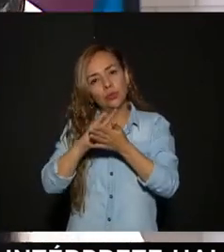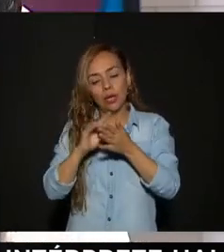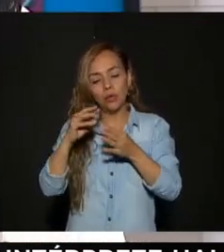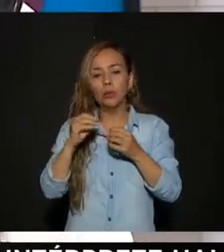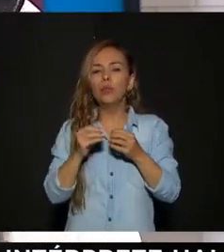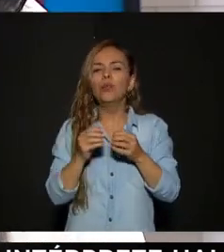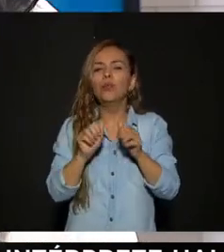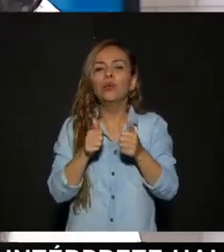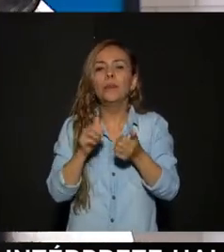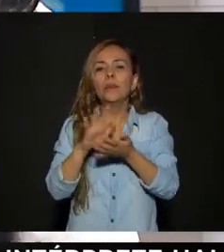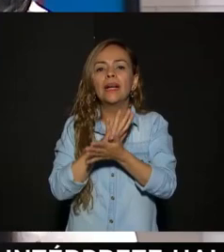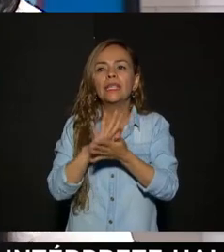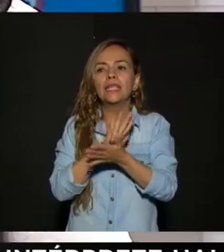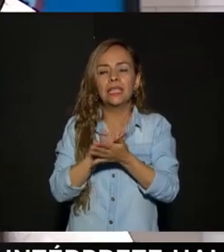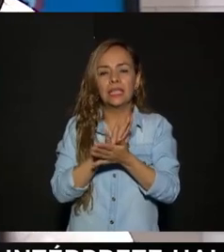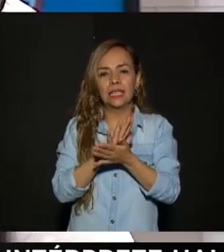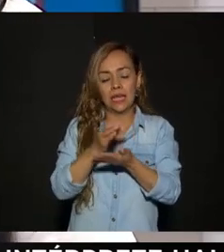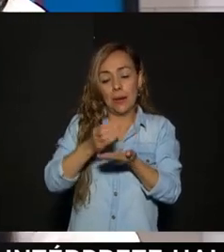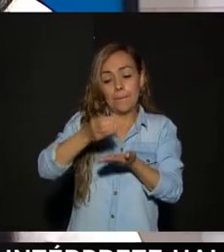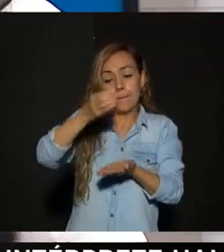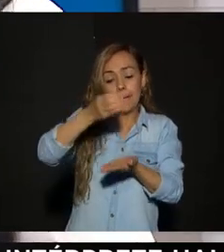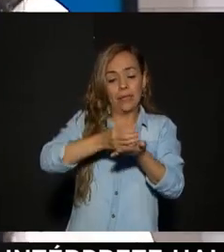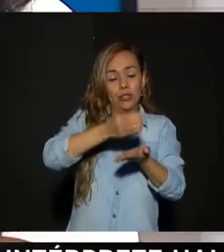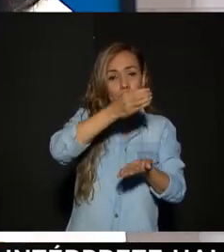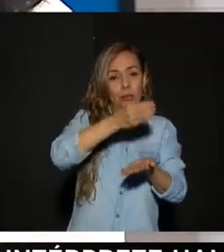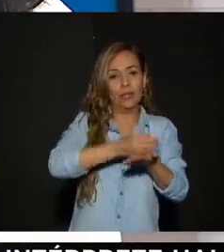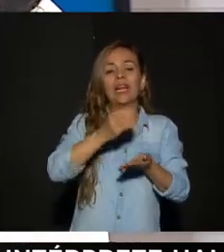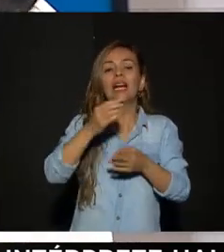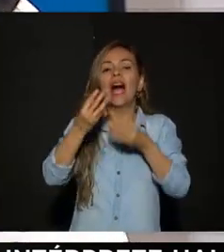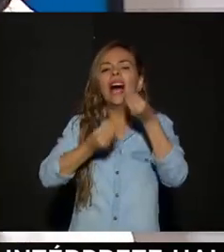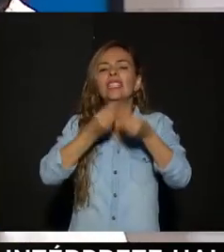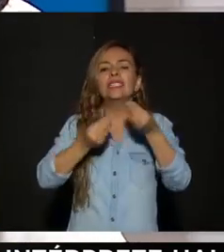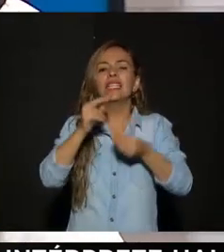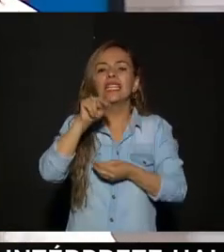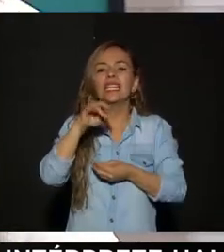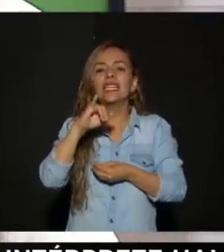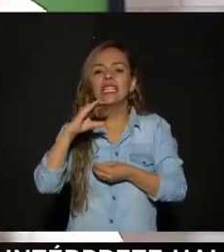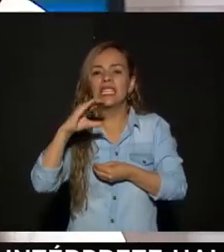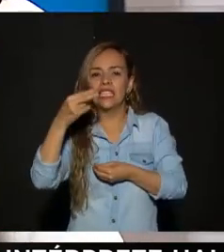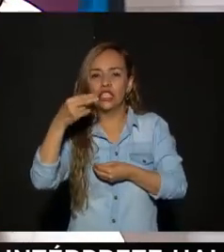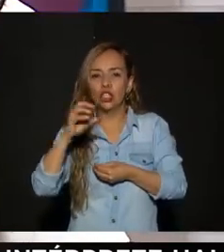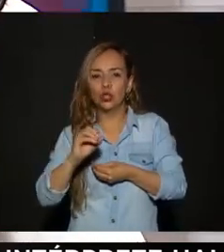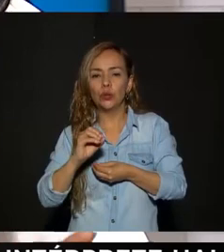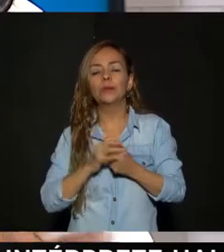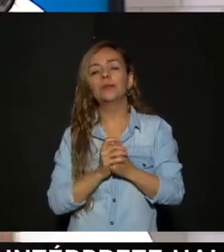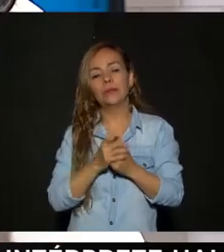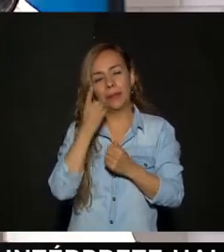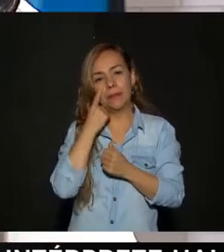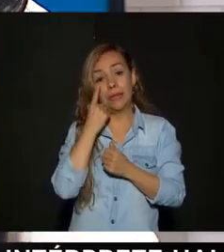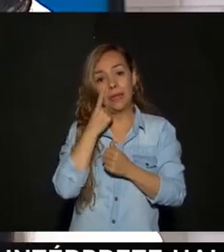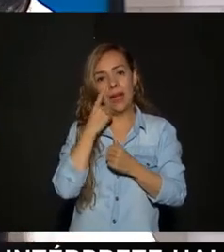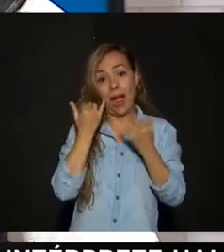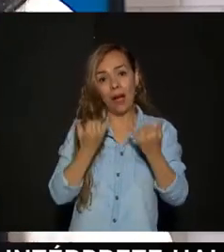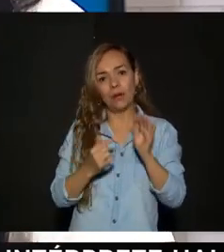vamos a utilizar entonces todos esos tarritos que tenemos en la casa y vamos a hacer todos los tubos para el experimento. Y así de esa manera